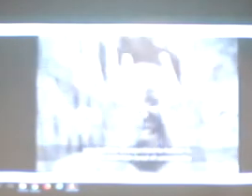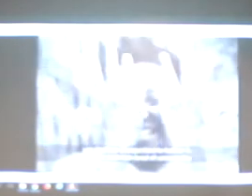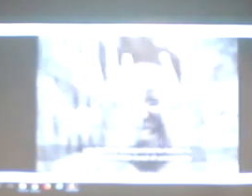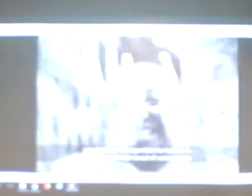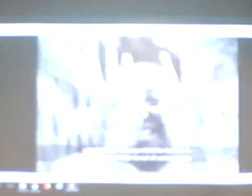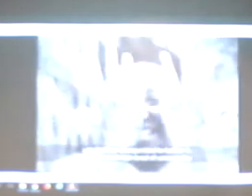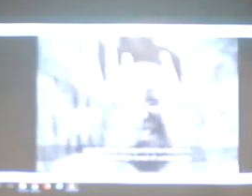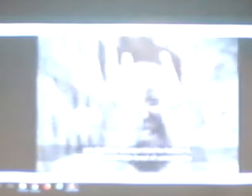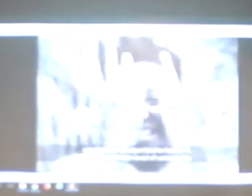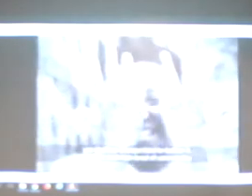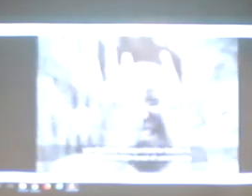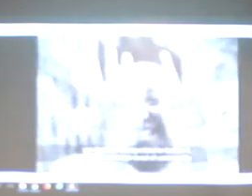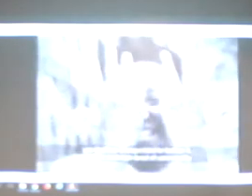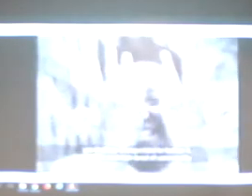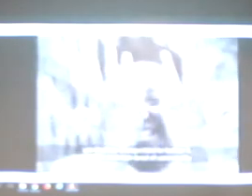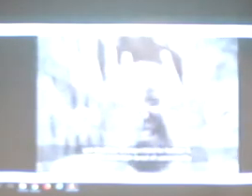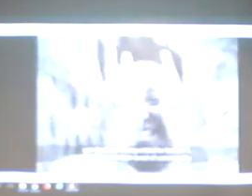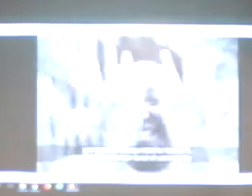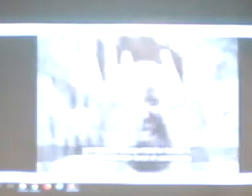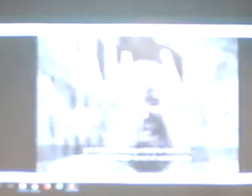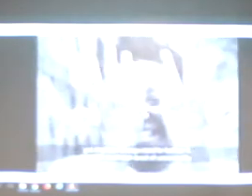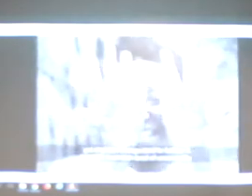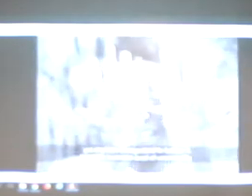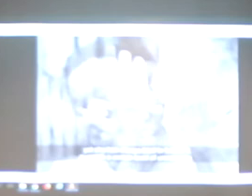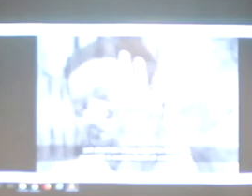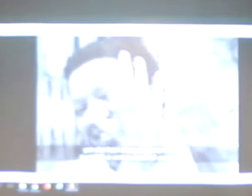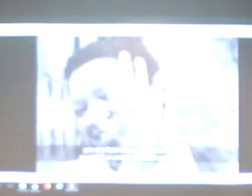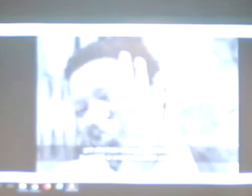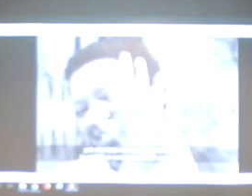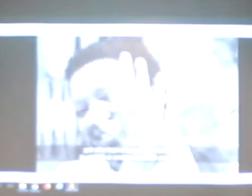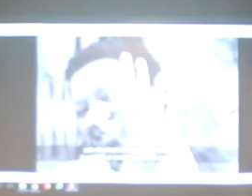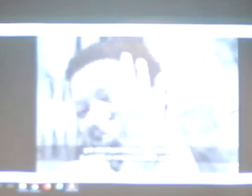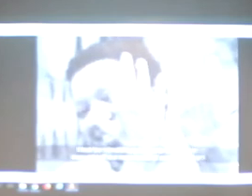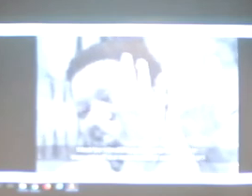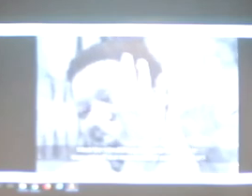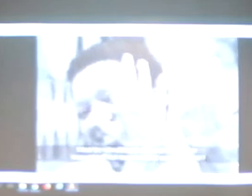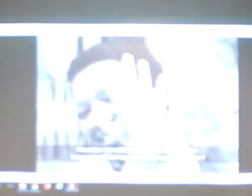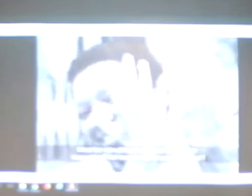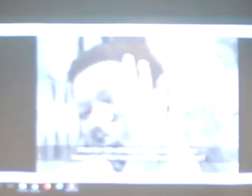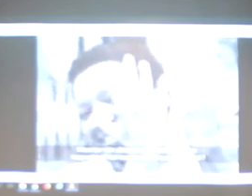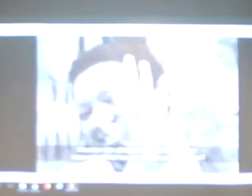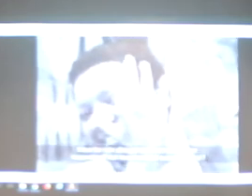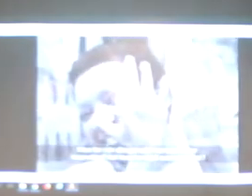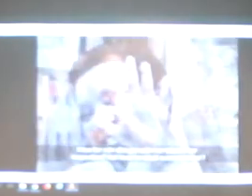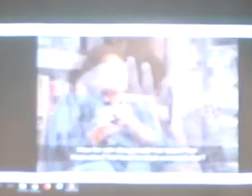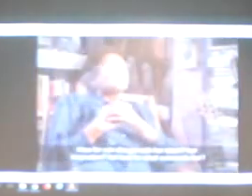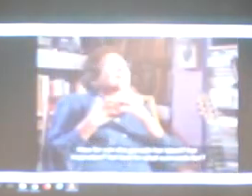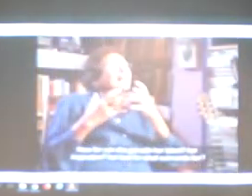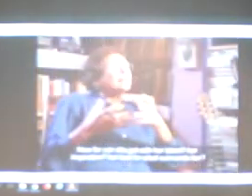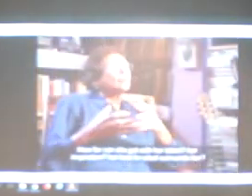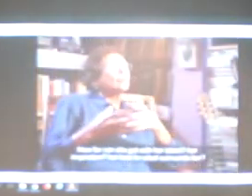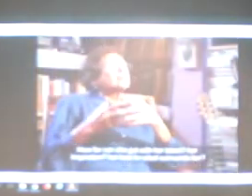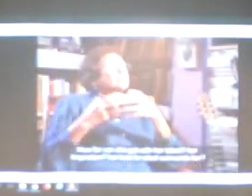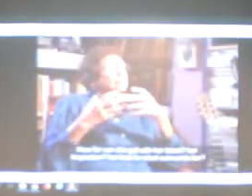pero tratando de profundizar en ello para alcanzar una universalidad. ¿Hasta dónde va a poder llegar con